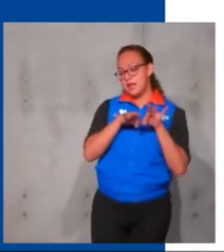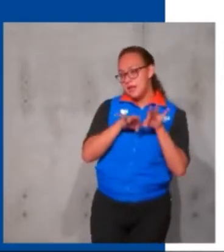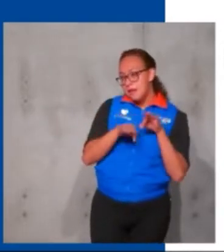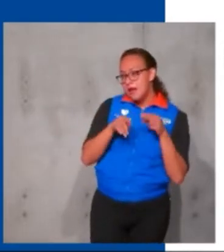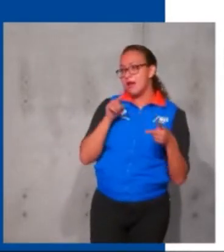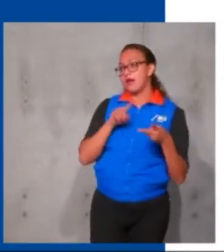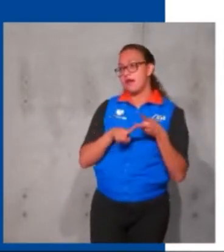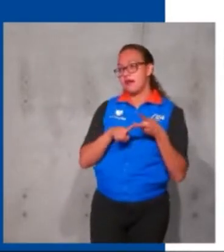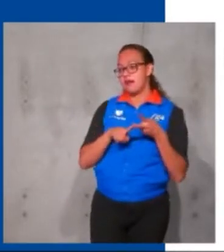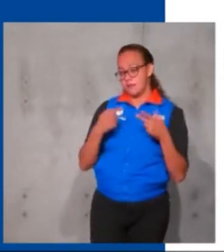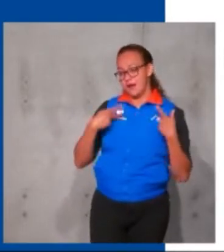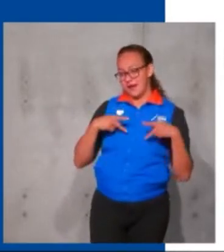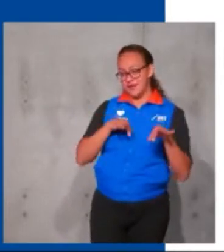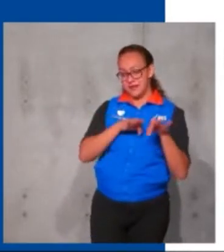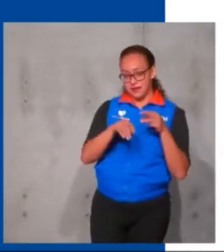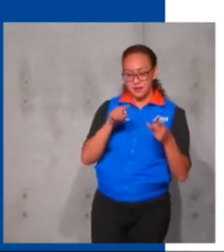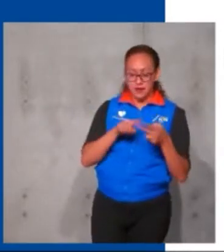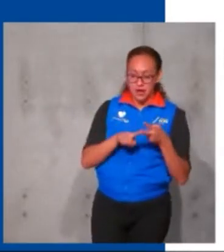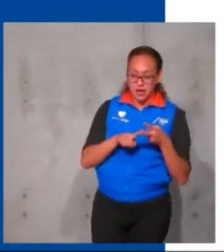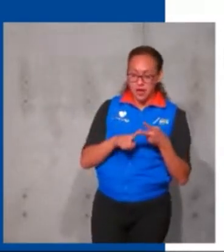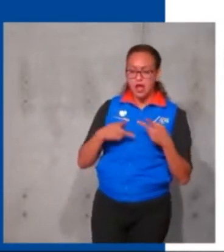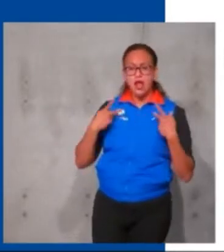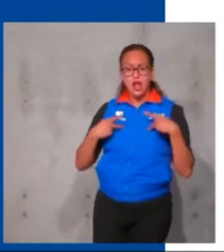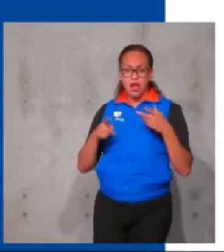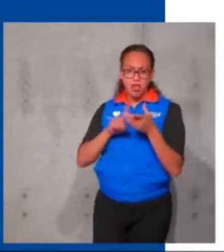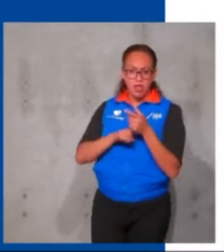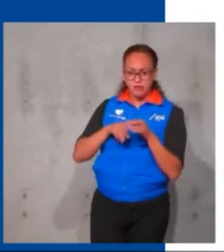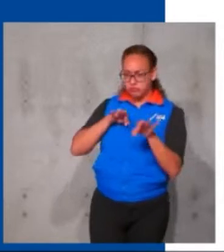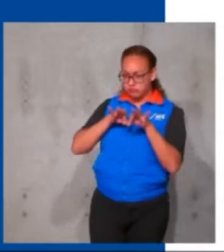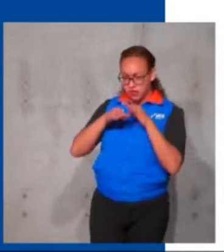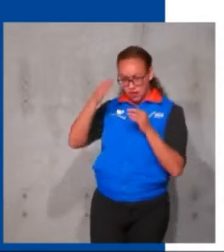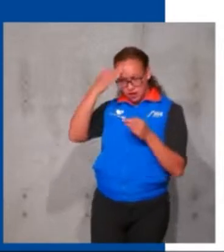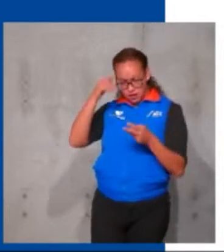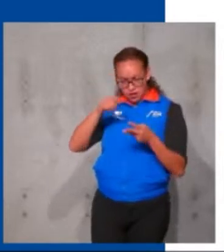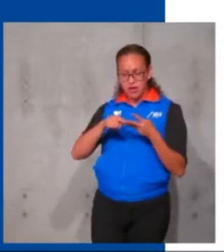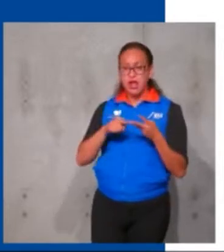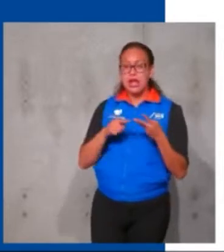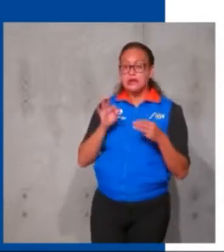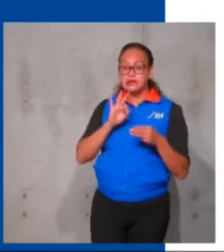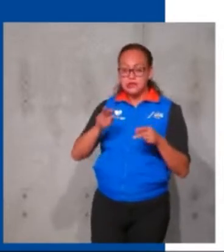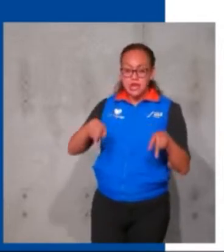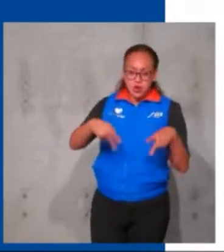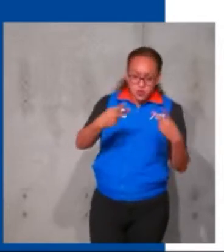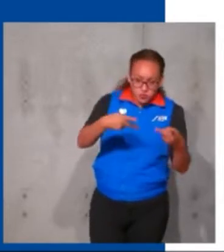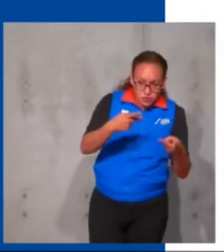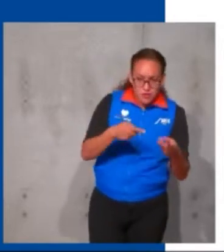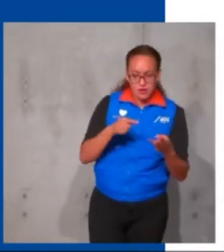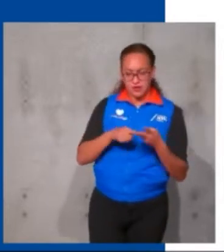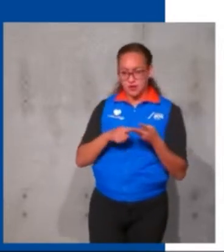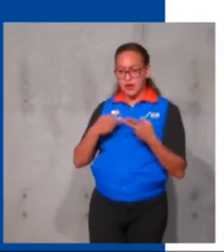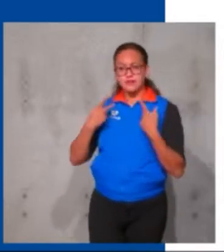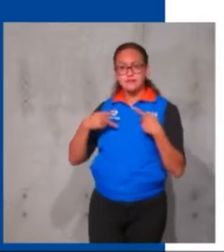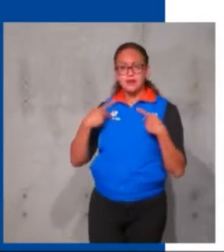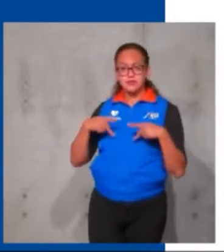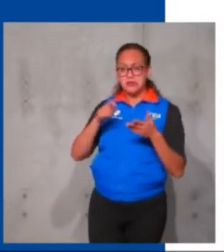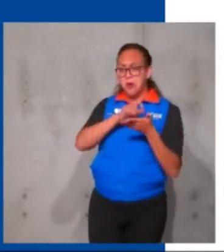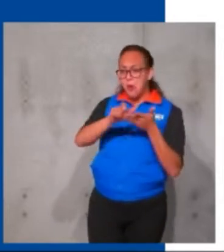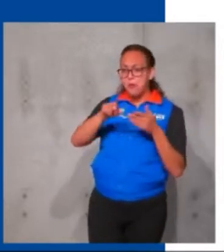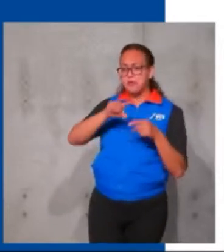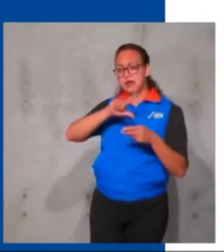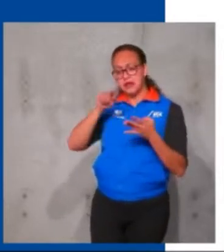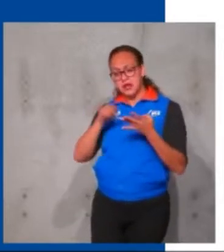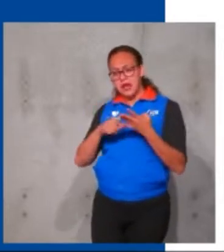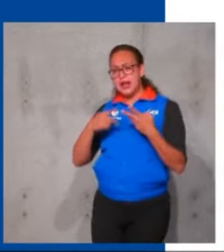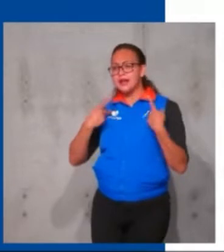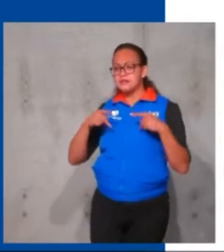Trabajadores, el director, los gerentes, los proveedores de materias primas, los proveedores de servicio, los distribuidores,